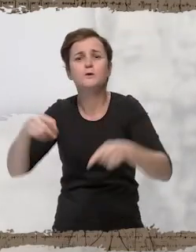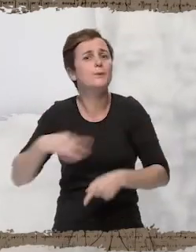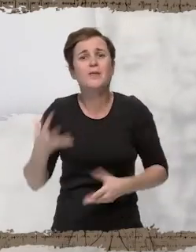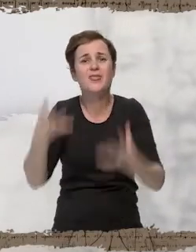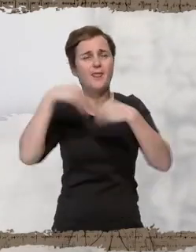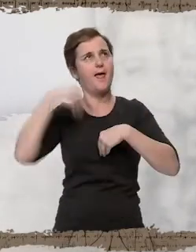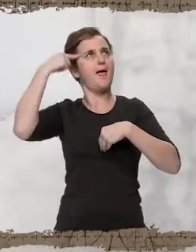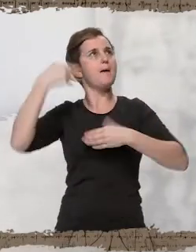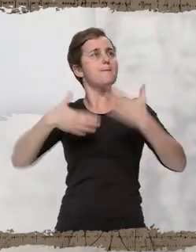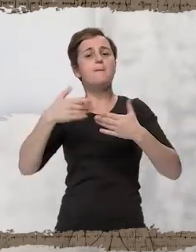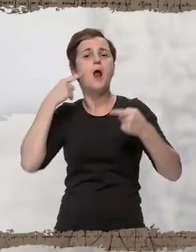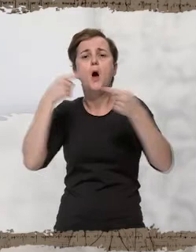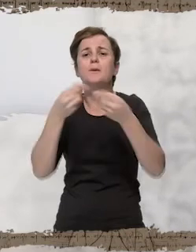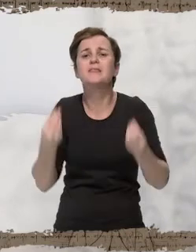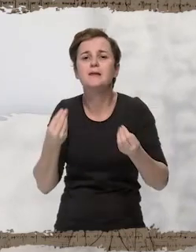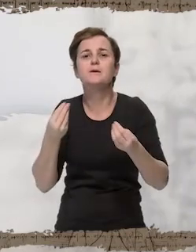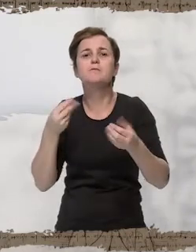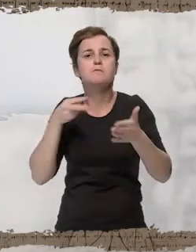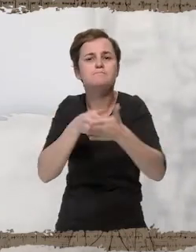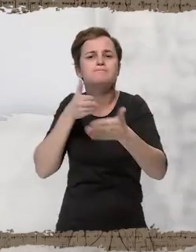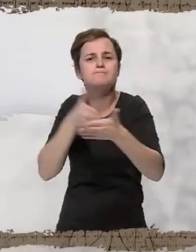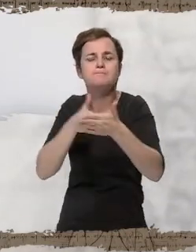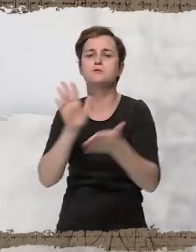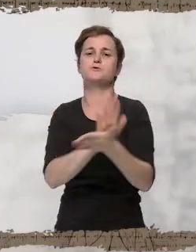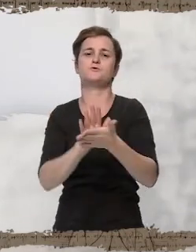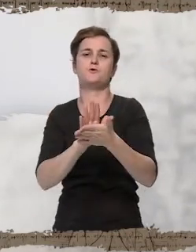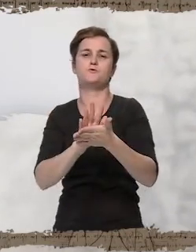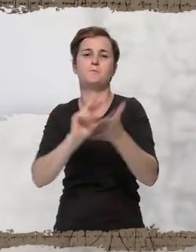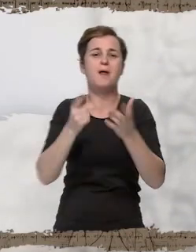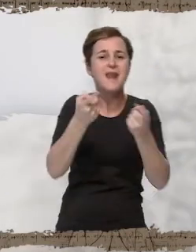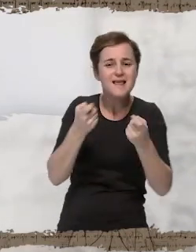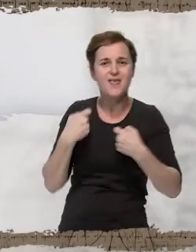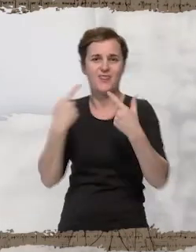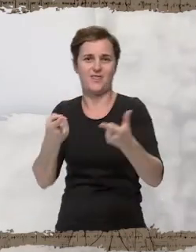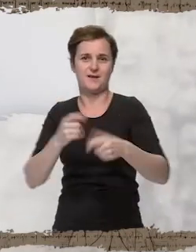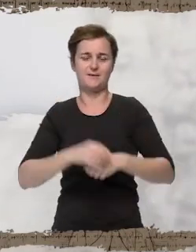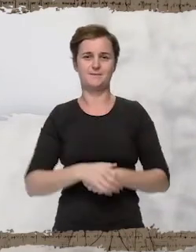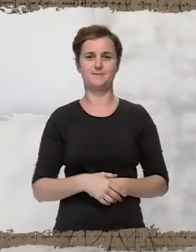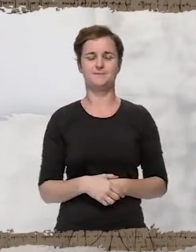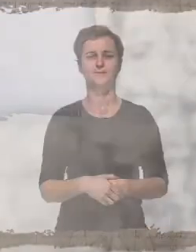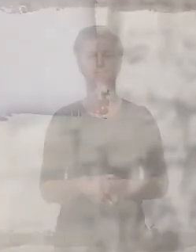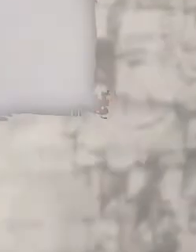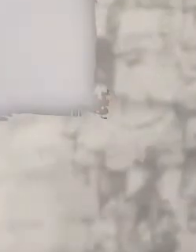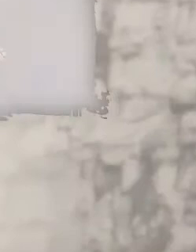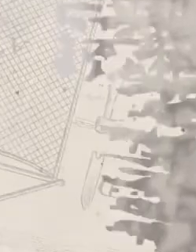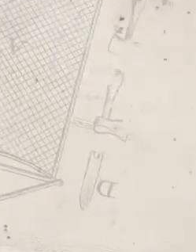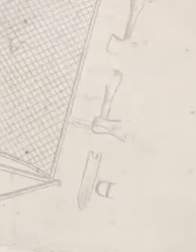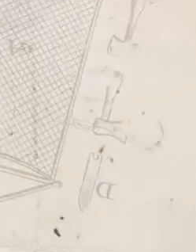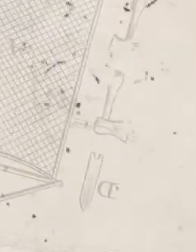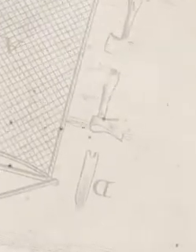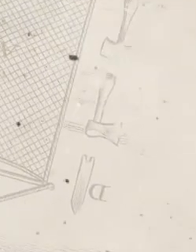y su finalidad principal es la de resolver problemas y satisfacer nuestras necesidades.